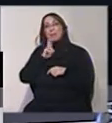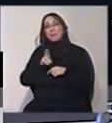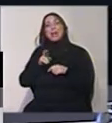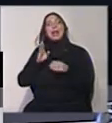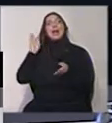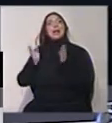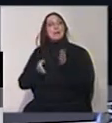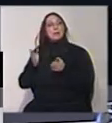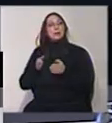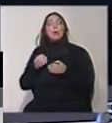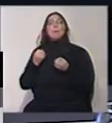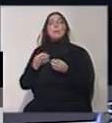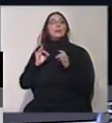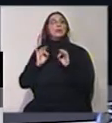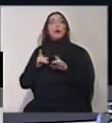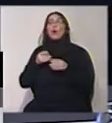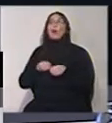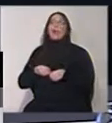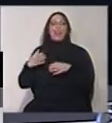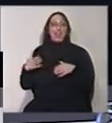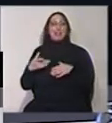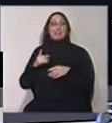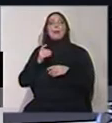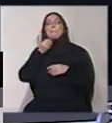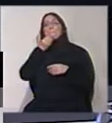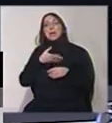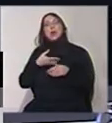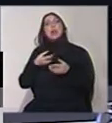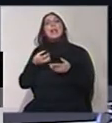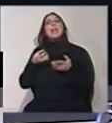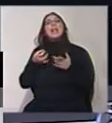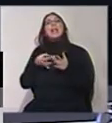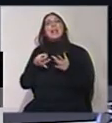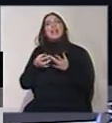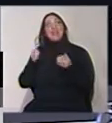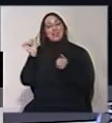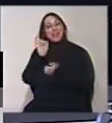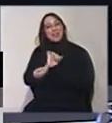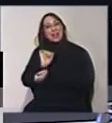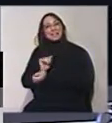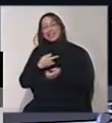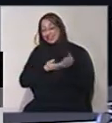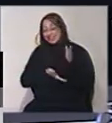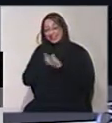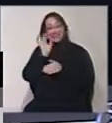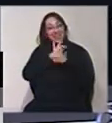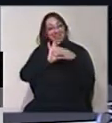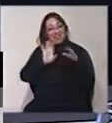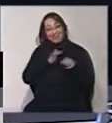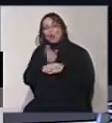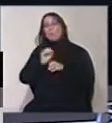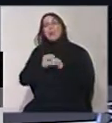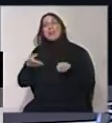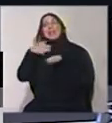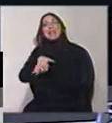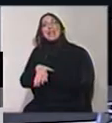porque simplemente lo agravaría. Si no generamos mejores condiciones en las cárceles para que la gente cuando salga tenga la posibilidad de integrarse a